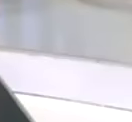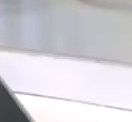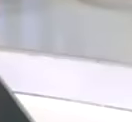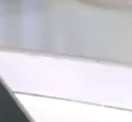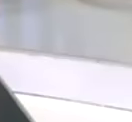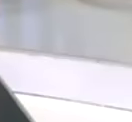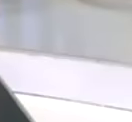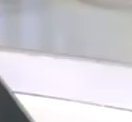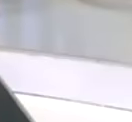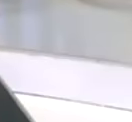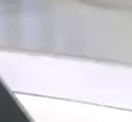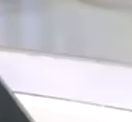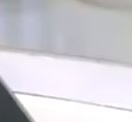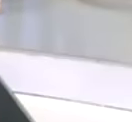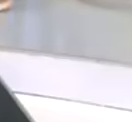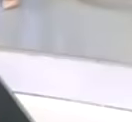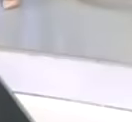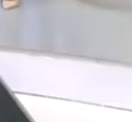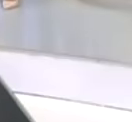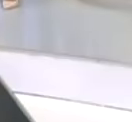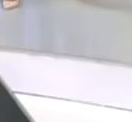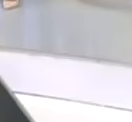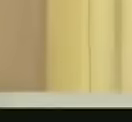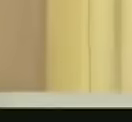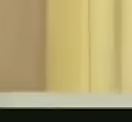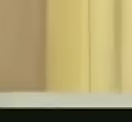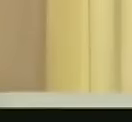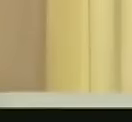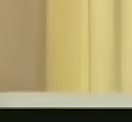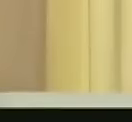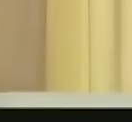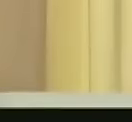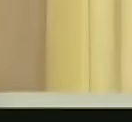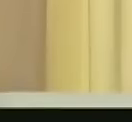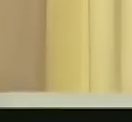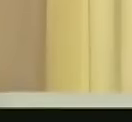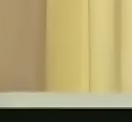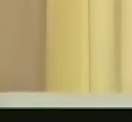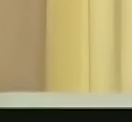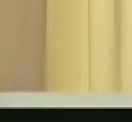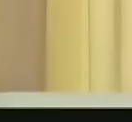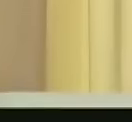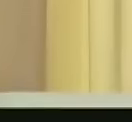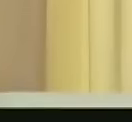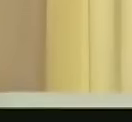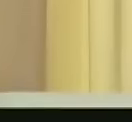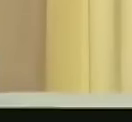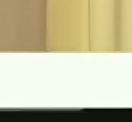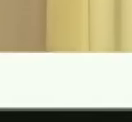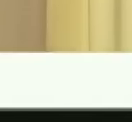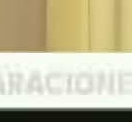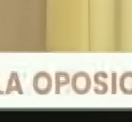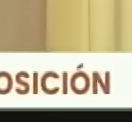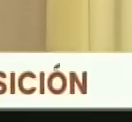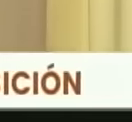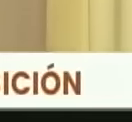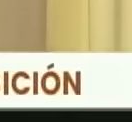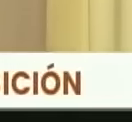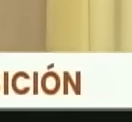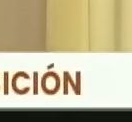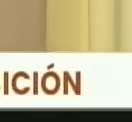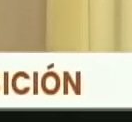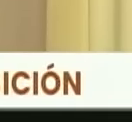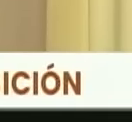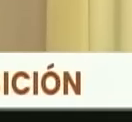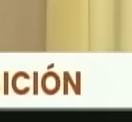integrante de la Comisión Nacional de Primaria. Vamos a verlo. De acuerdo al último reporte electoral dado por la